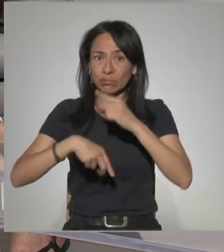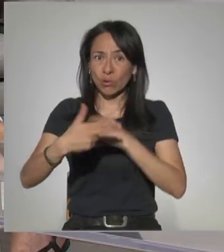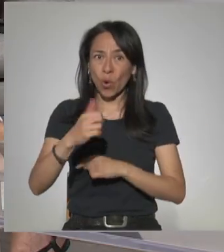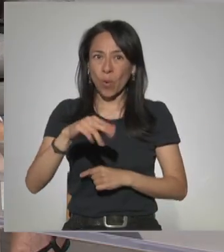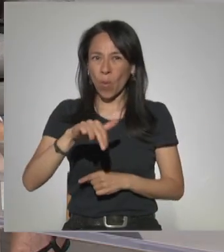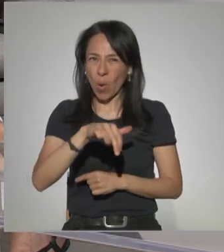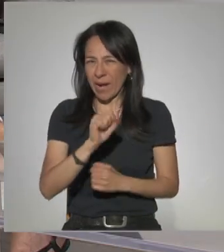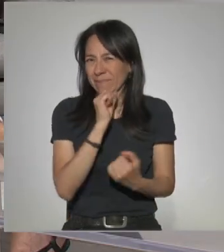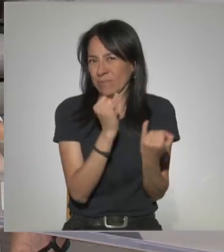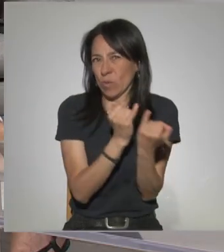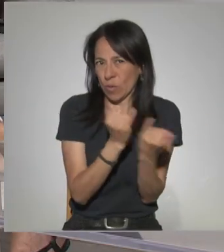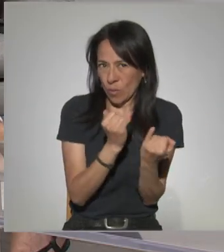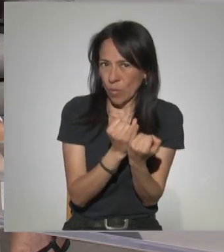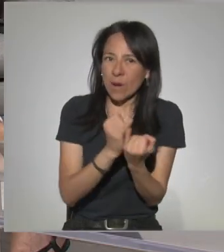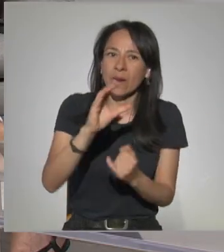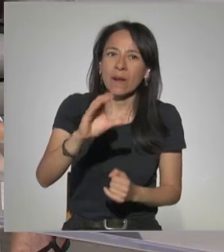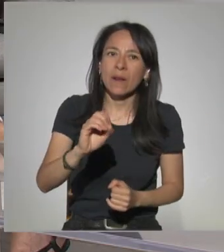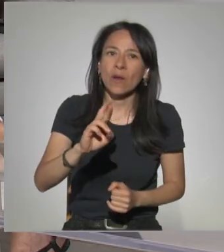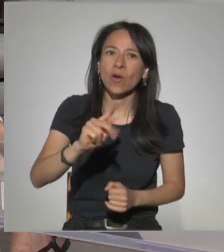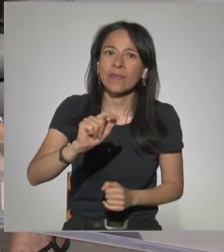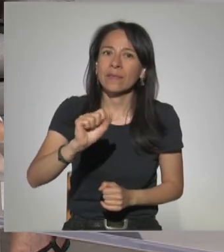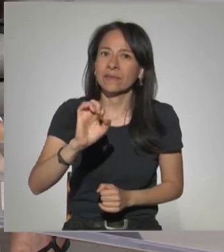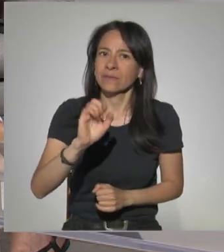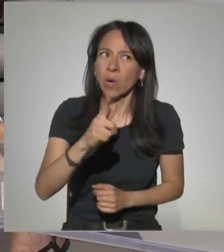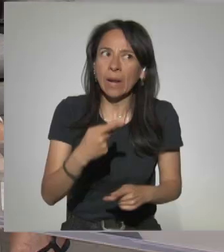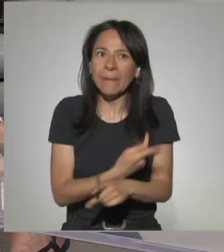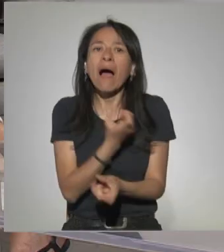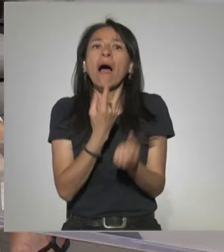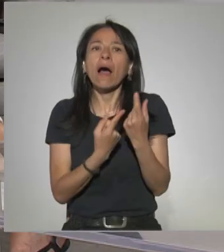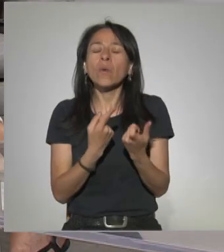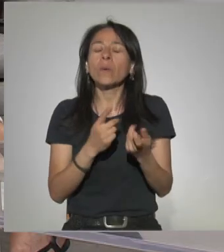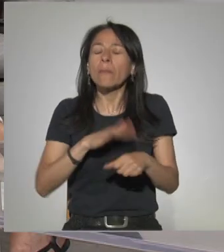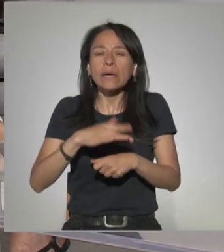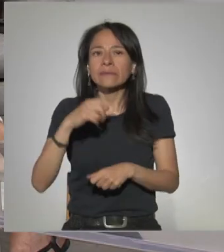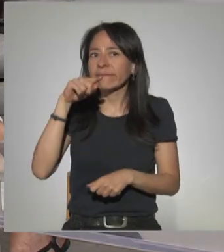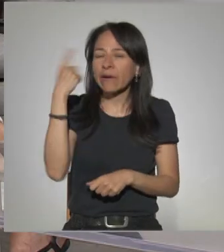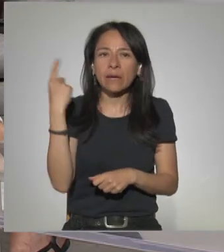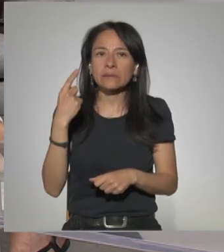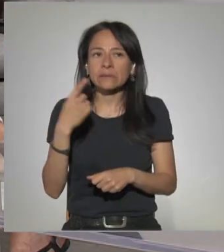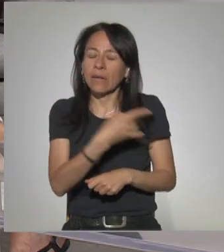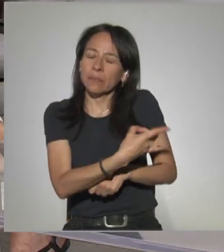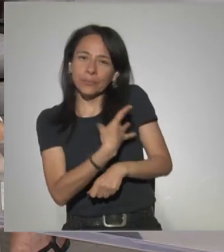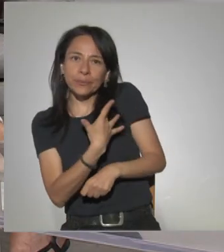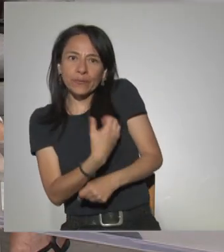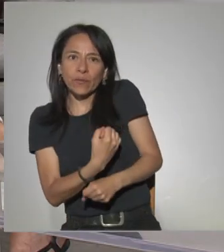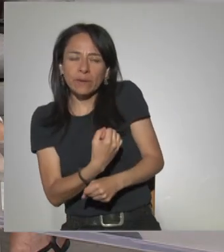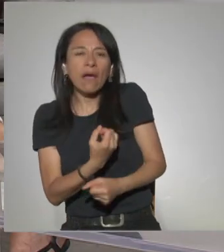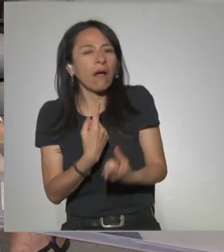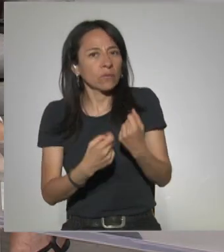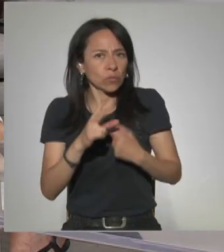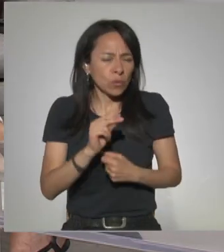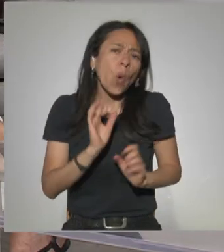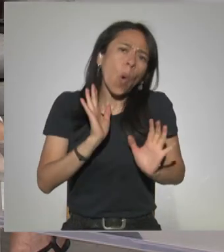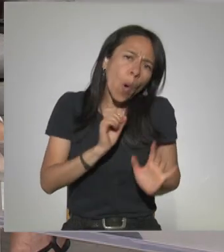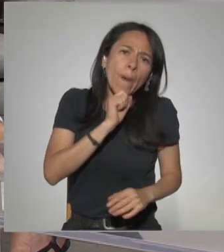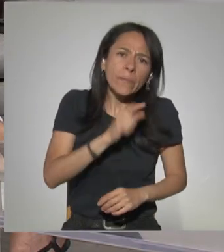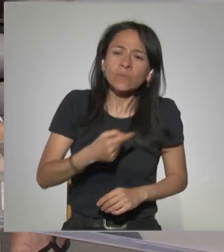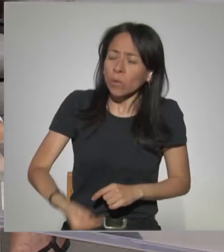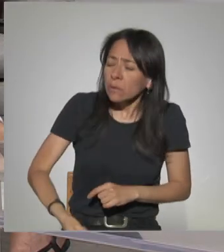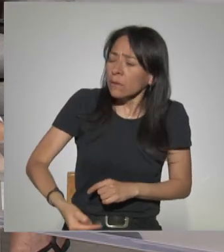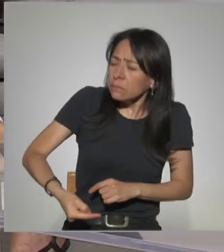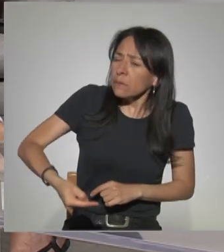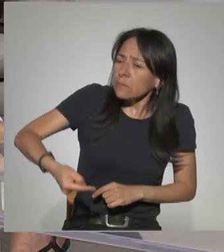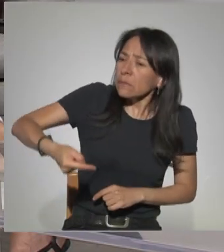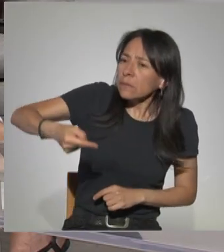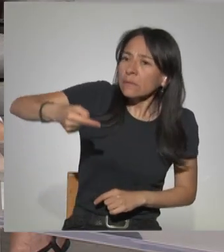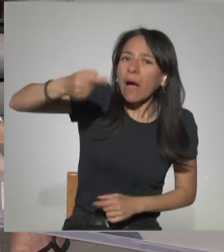segregan al mismo tiempo. Y además en nuestro cerebro, obviamente, conforme nosotros vamos creciendo, ¿no? Vamos aprendiendo y desaprendiendo cosas, ¿no? Entonces